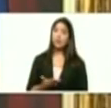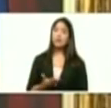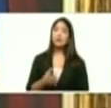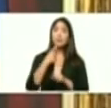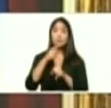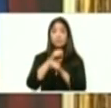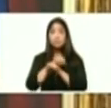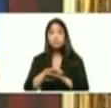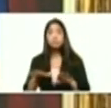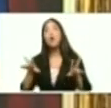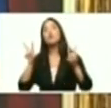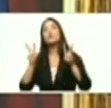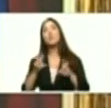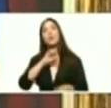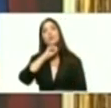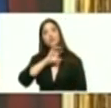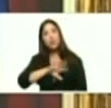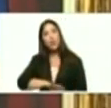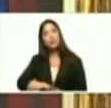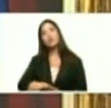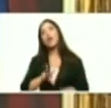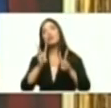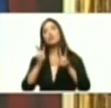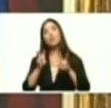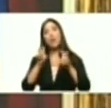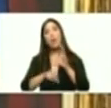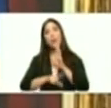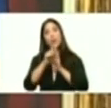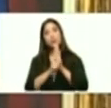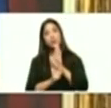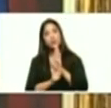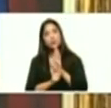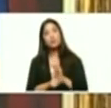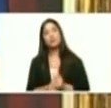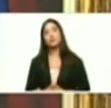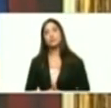parteros, de la nueva historia, de la nueva constitucionalidad,